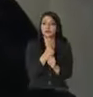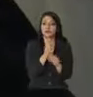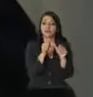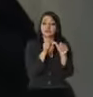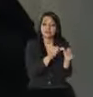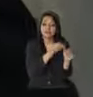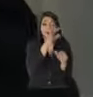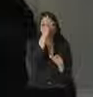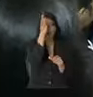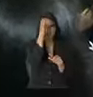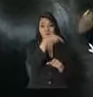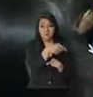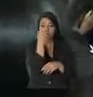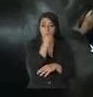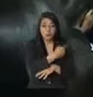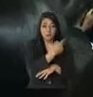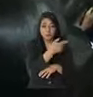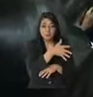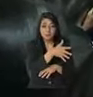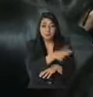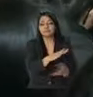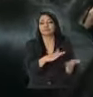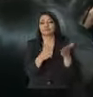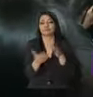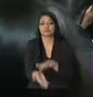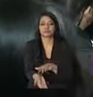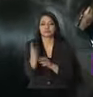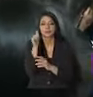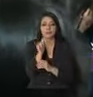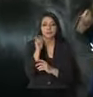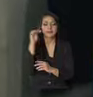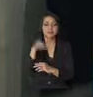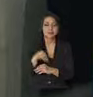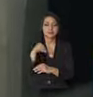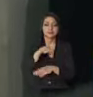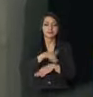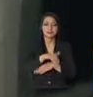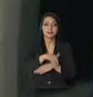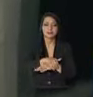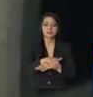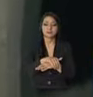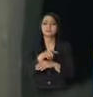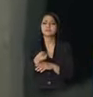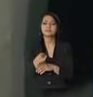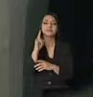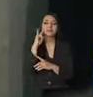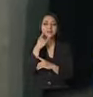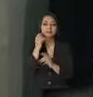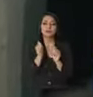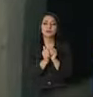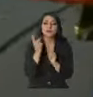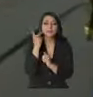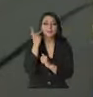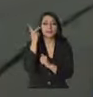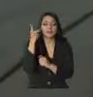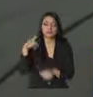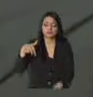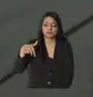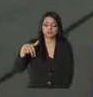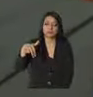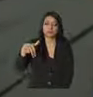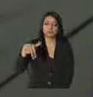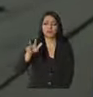intensiva cerca de 24 horas, falleció la tarde de este martes. Ella, junto a sus padres, caminaba por la acera de la calle Palenque y